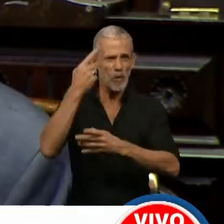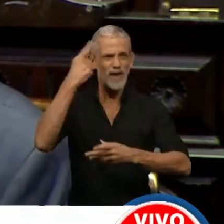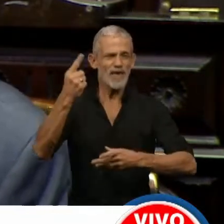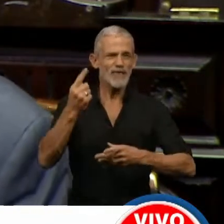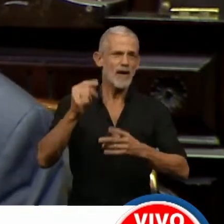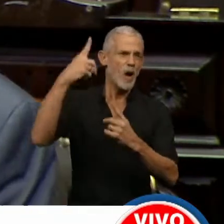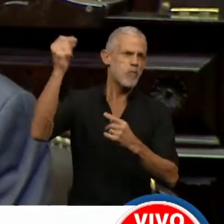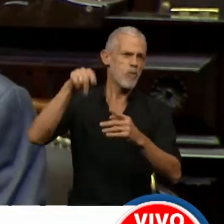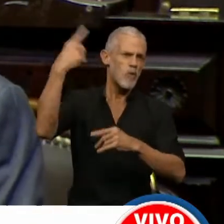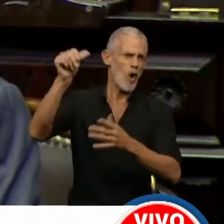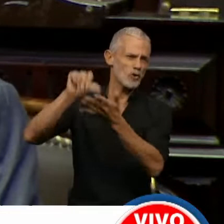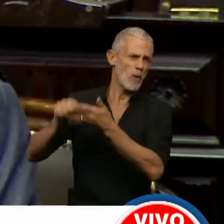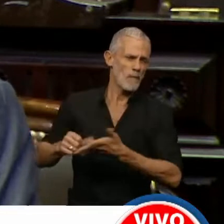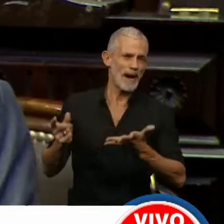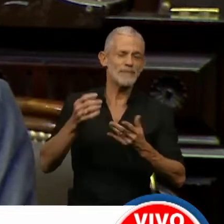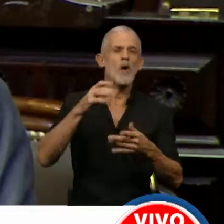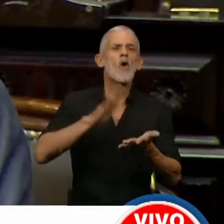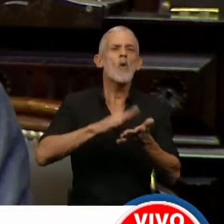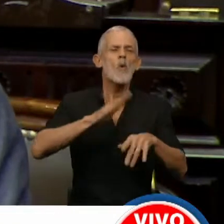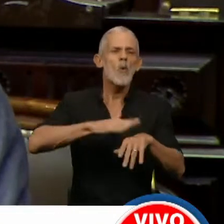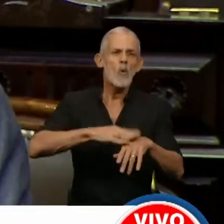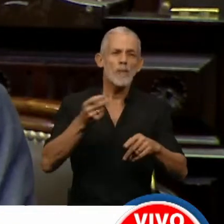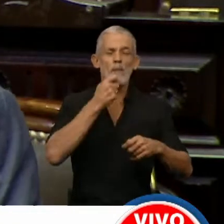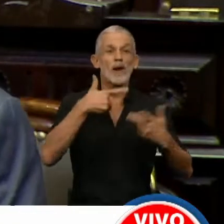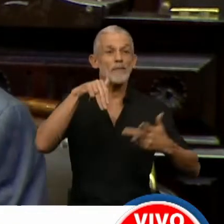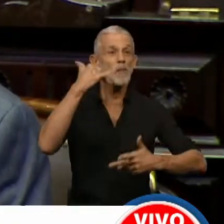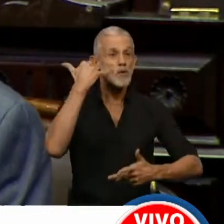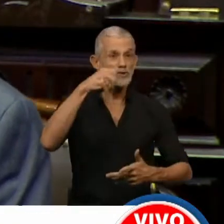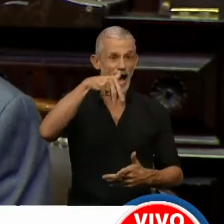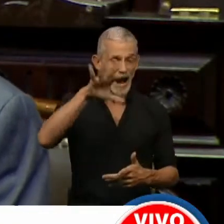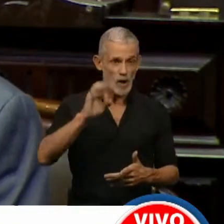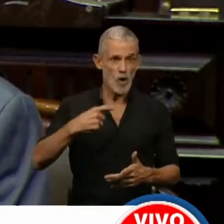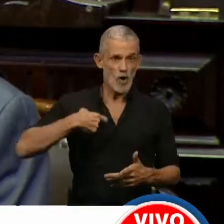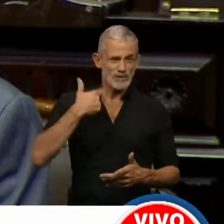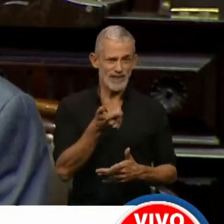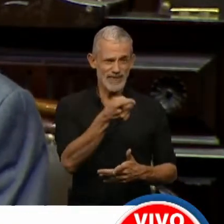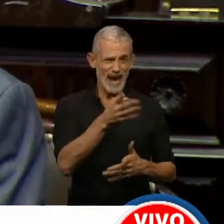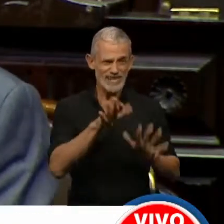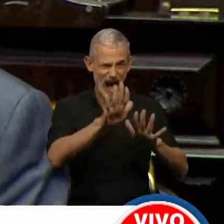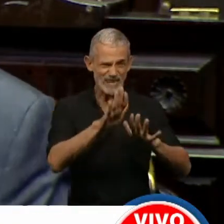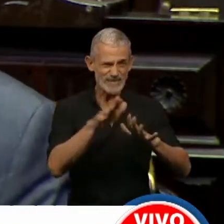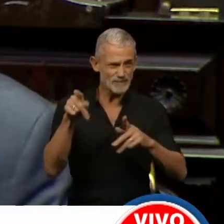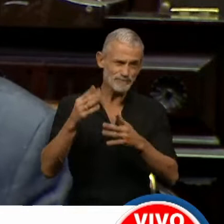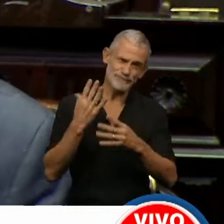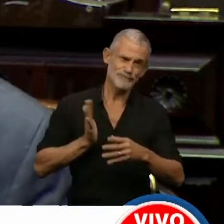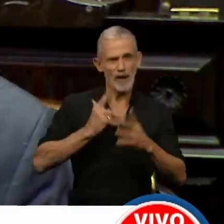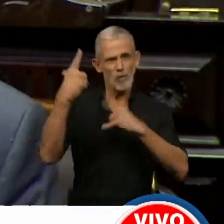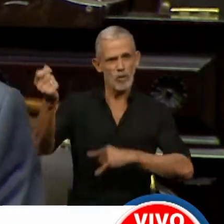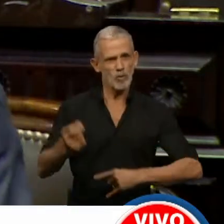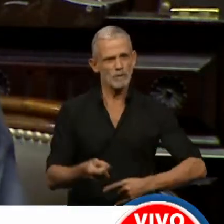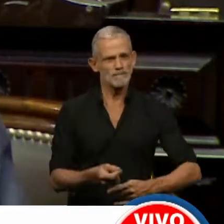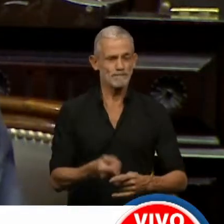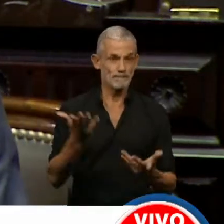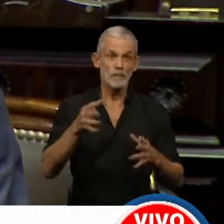yendo del país por culpa de algunos sindicalistas ejemplares como Moyano, en palabras del presidente? También hemos acompañado e insistido